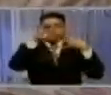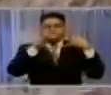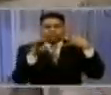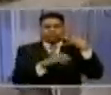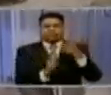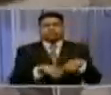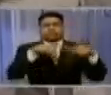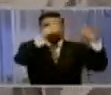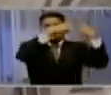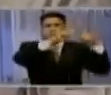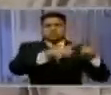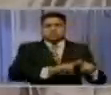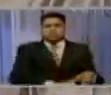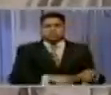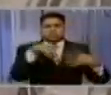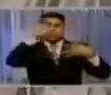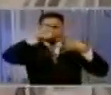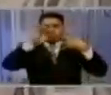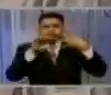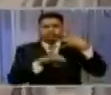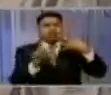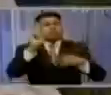Cuantitativos y cualitativos.